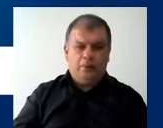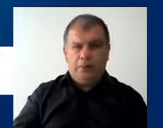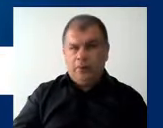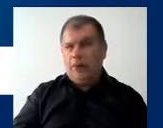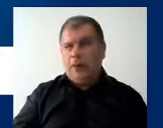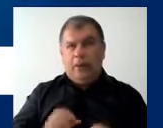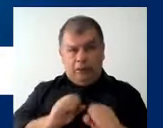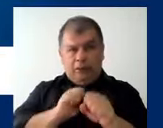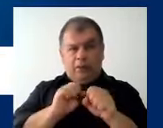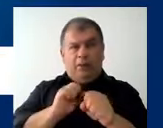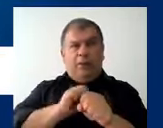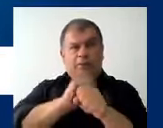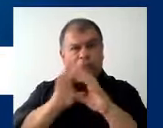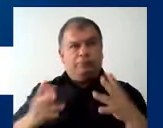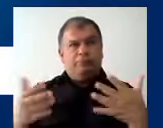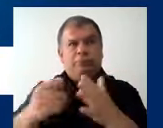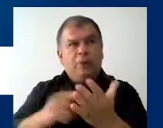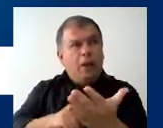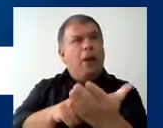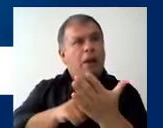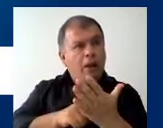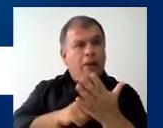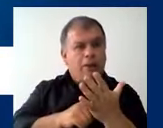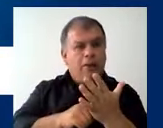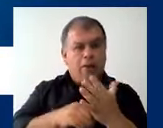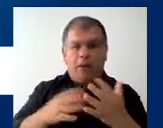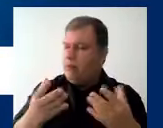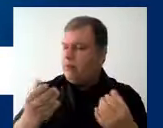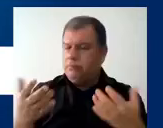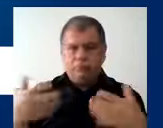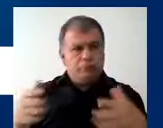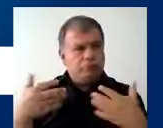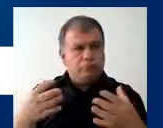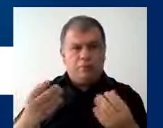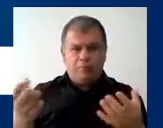La pandemia lo que nos ha reflejado es que hay mucha